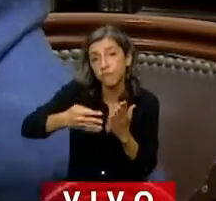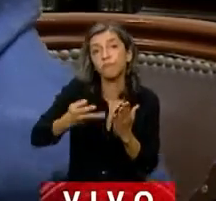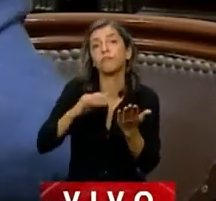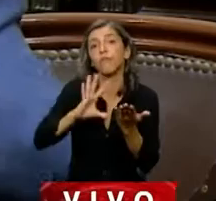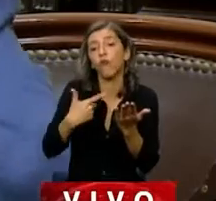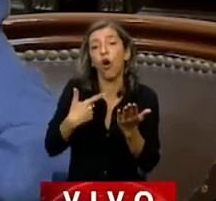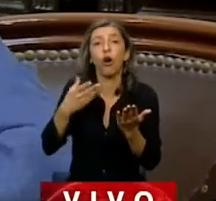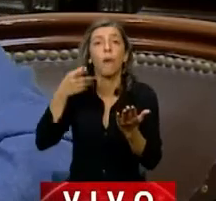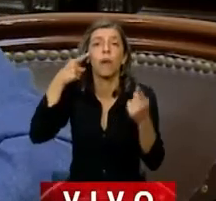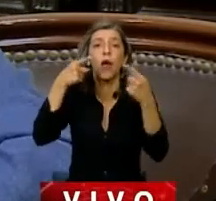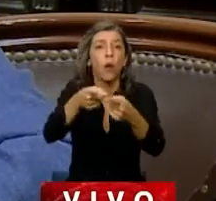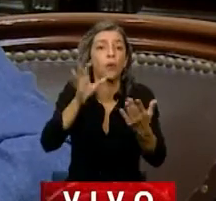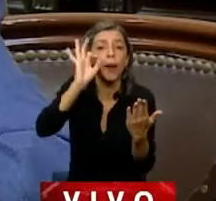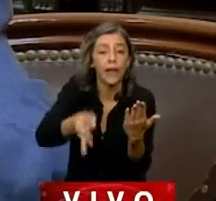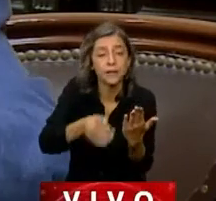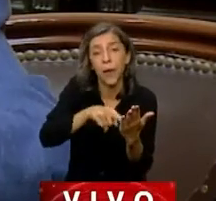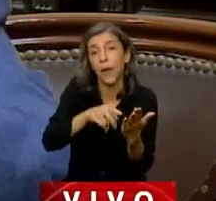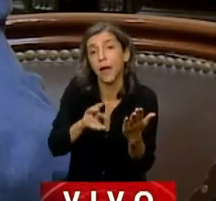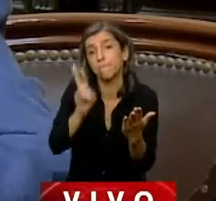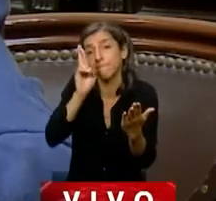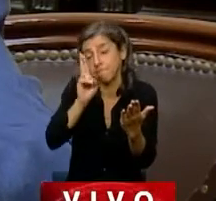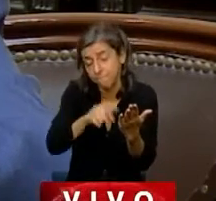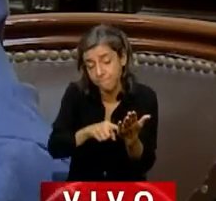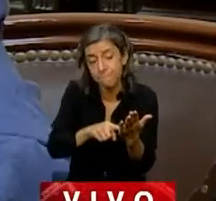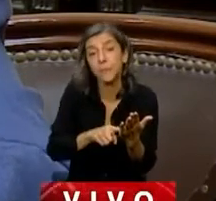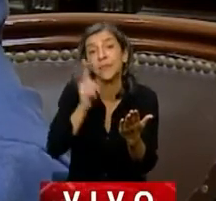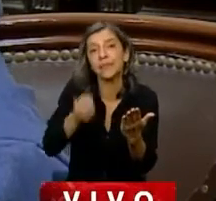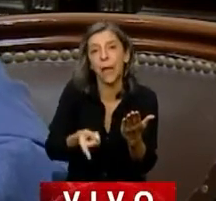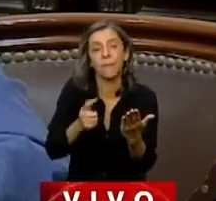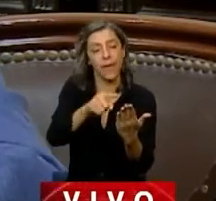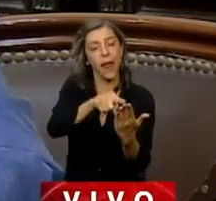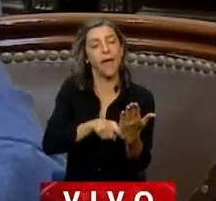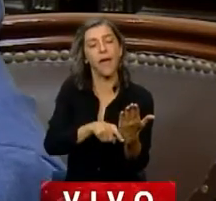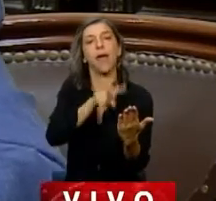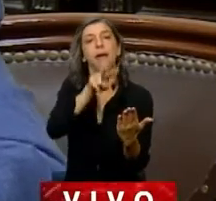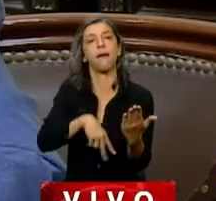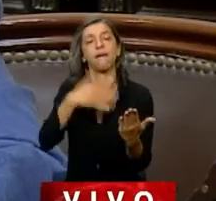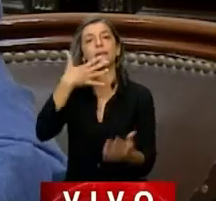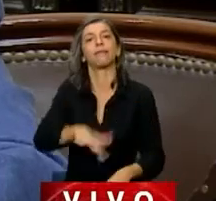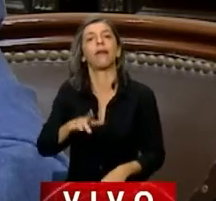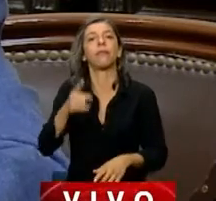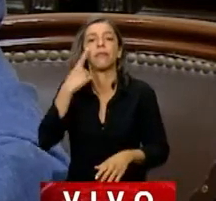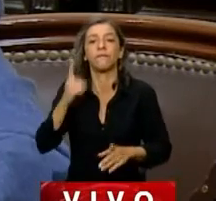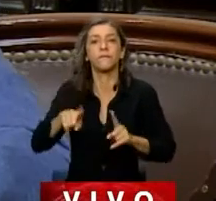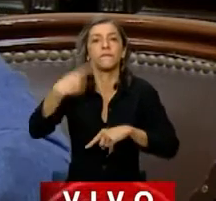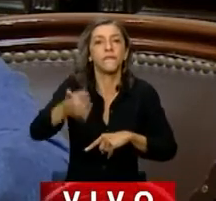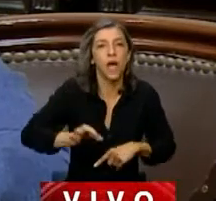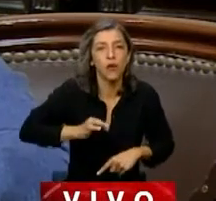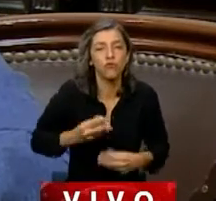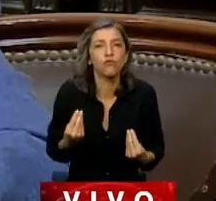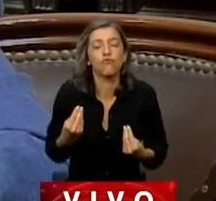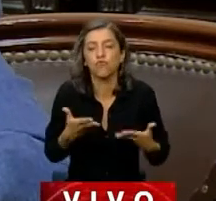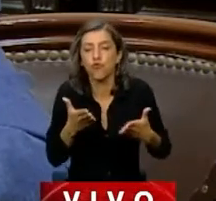una tendencia, llamémosla como quiera, que verdaderamente nos haga comprender hacia el año que viene hacia dónde